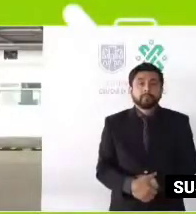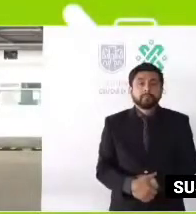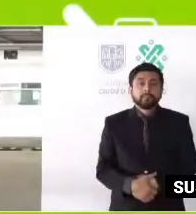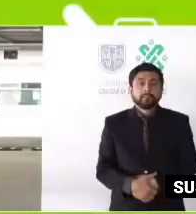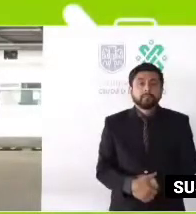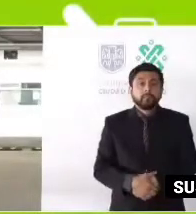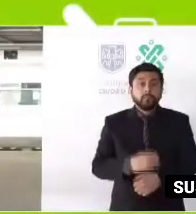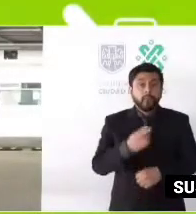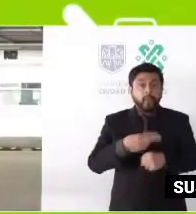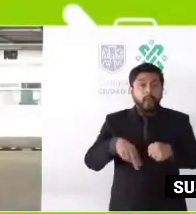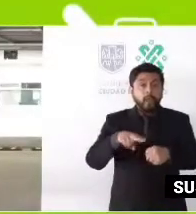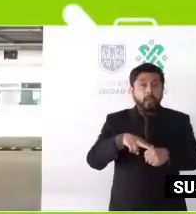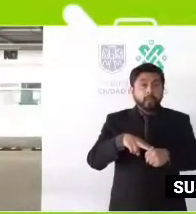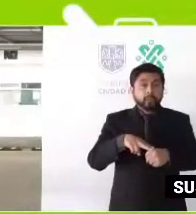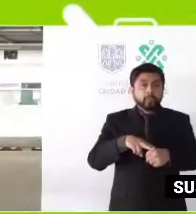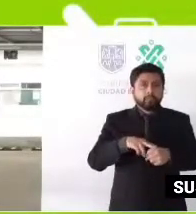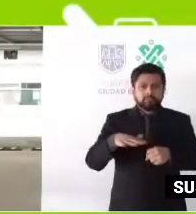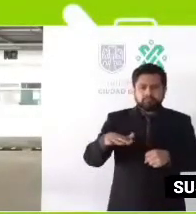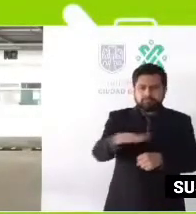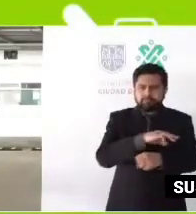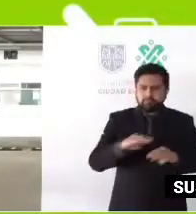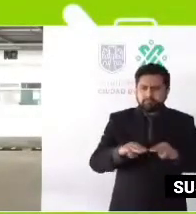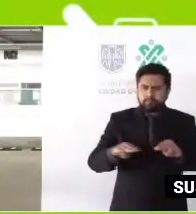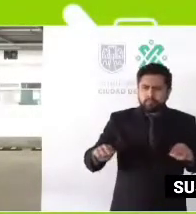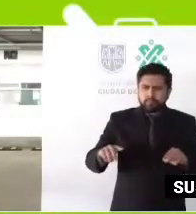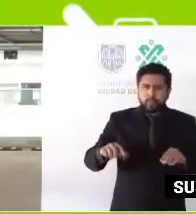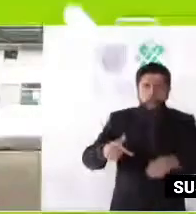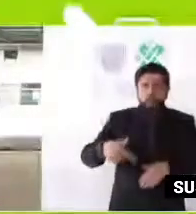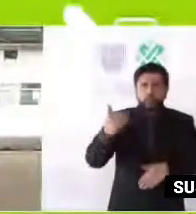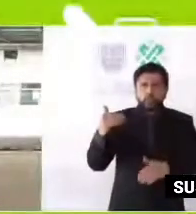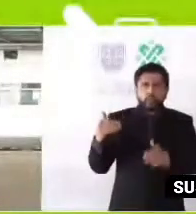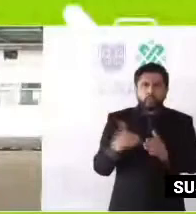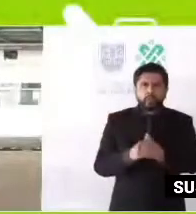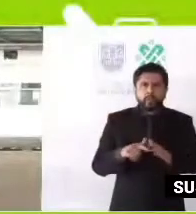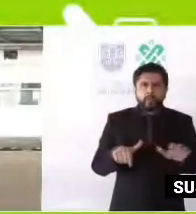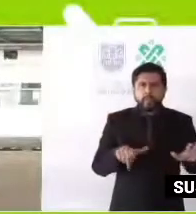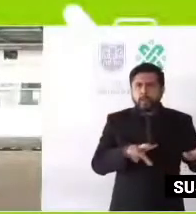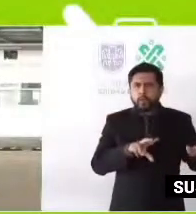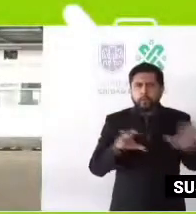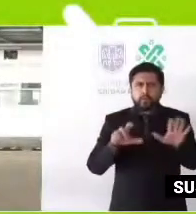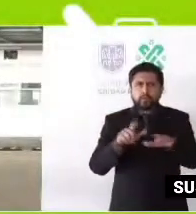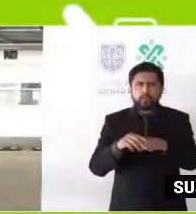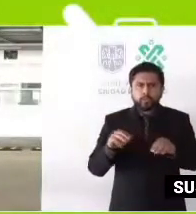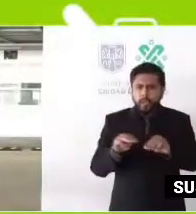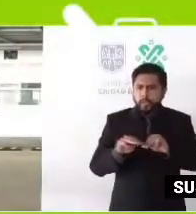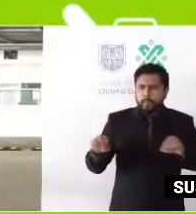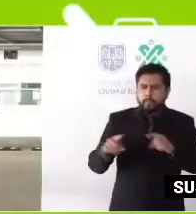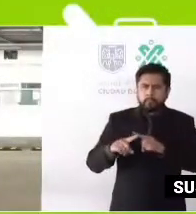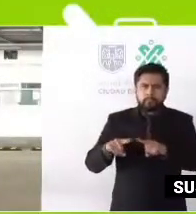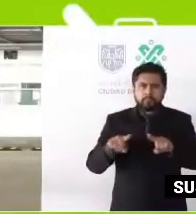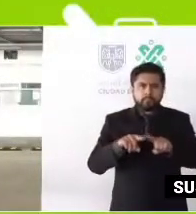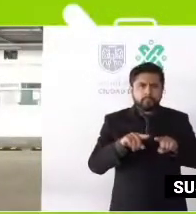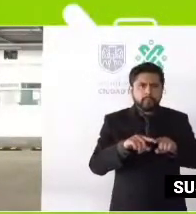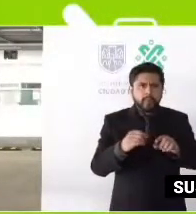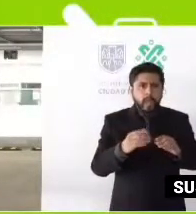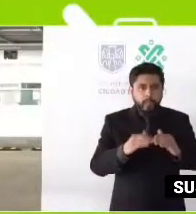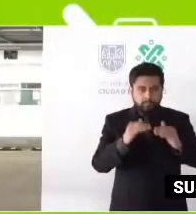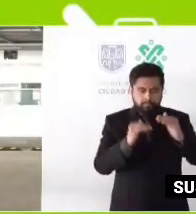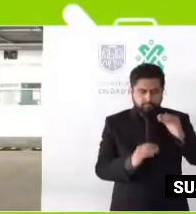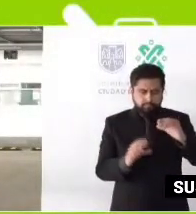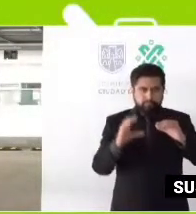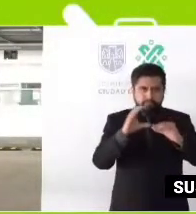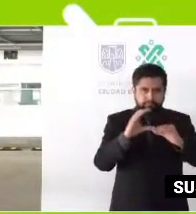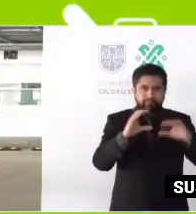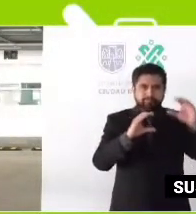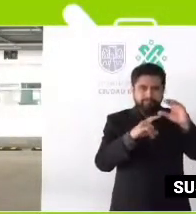El hospital tiene una superficie total de 12.384 metros cuadrados en tres niveles y un semisótano. Cuenta con